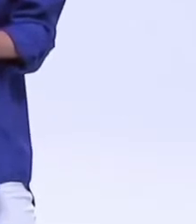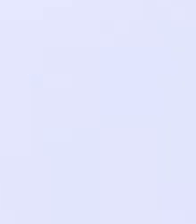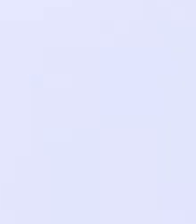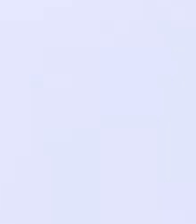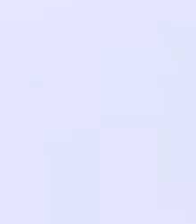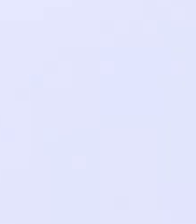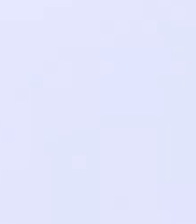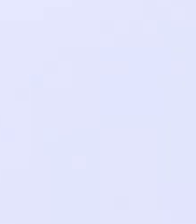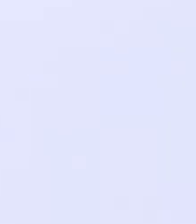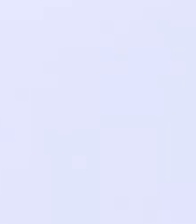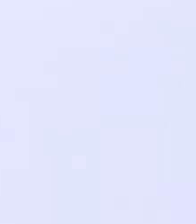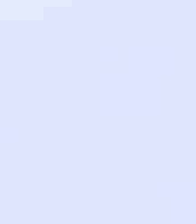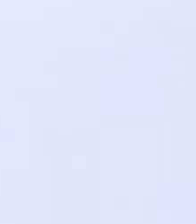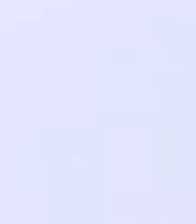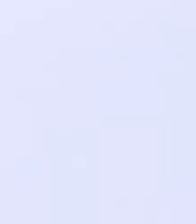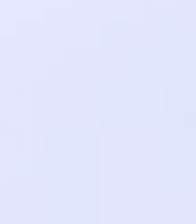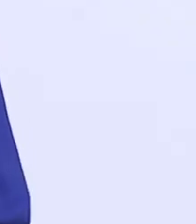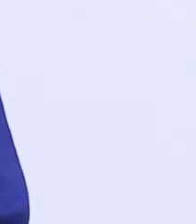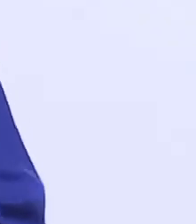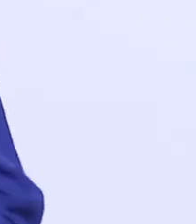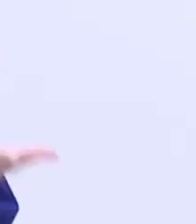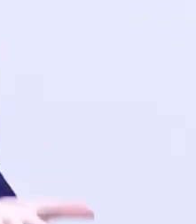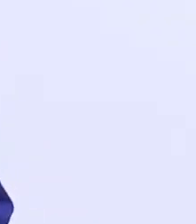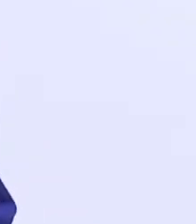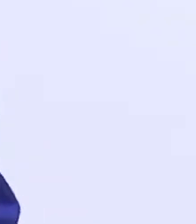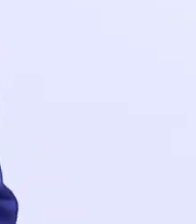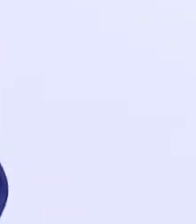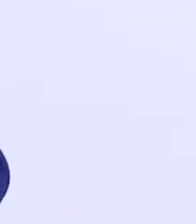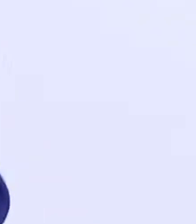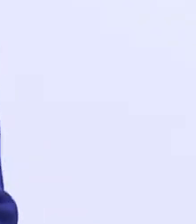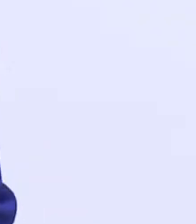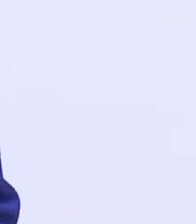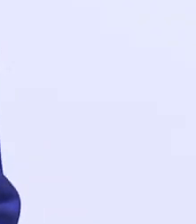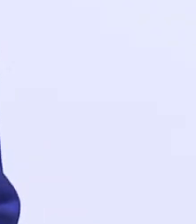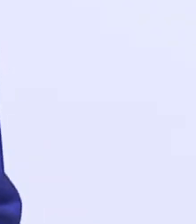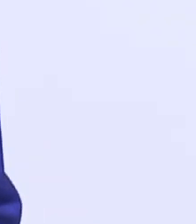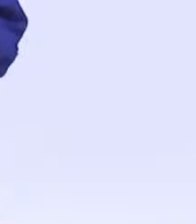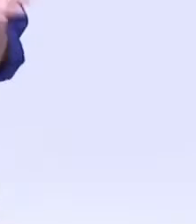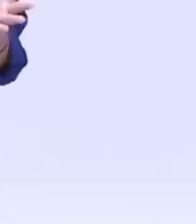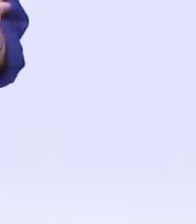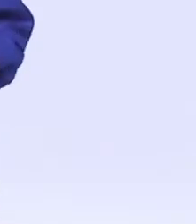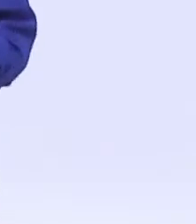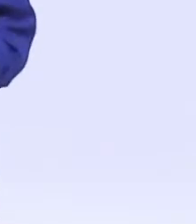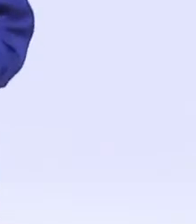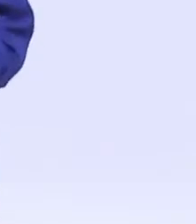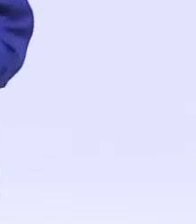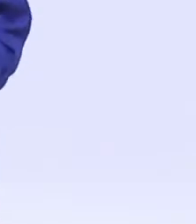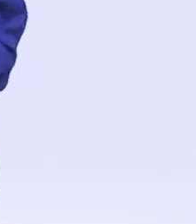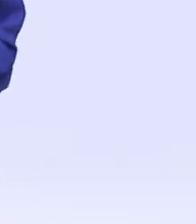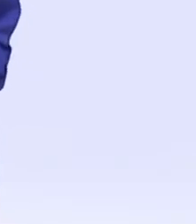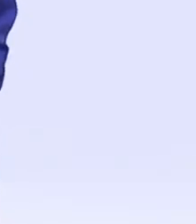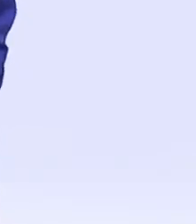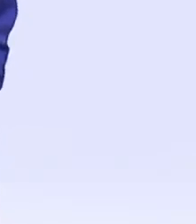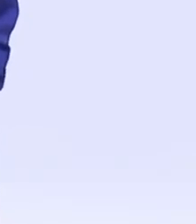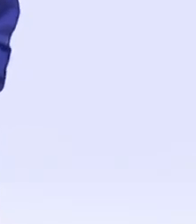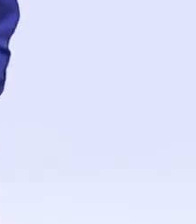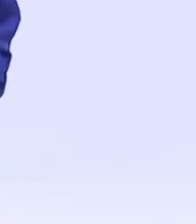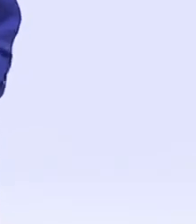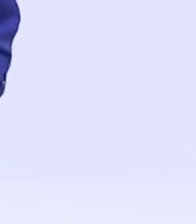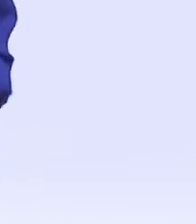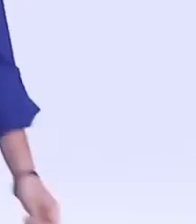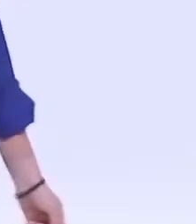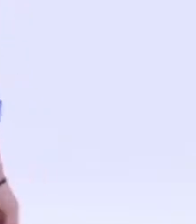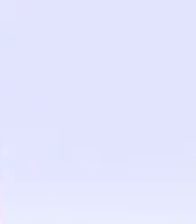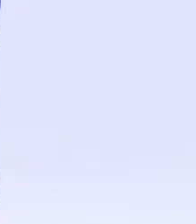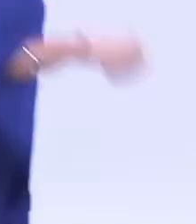descanso? Se podría decir que sí. Como podemos ver, estos 30 días fueron positivos para el medio ambiente. No lo olviden, ¿eh?